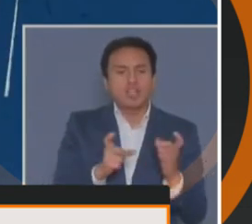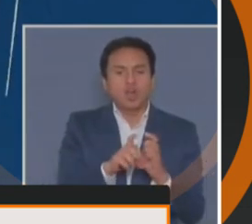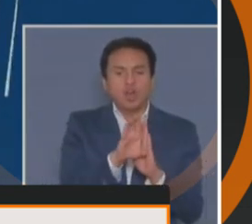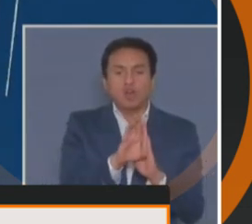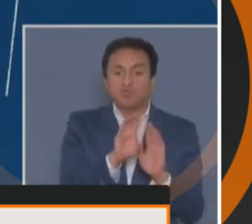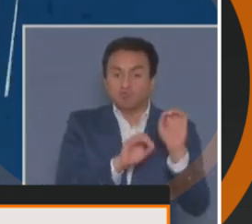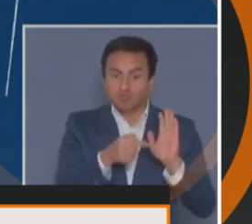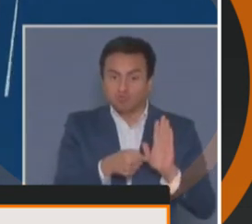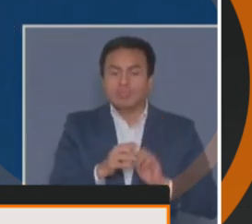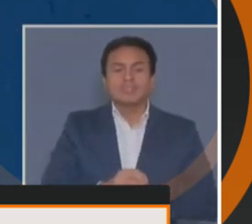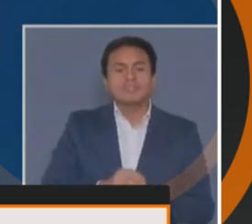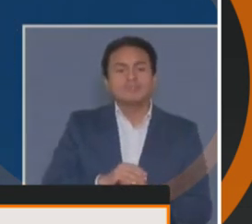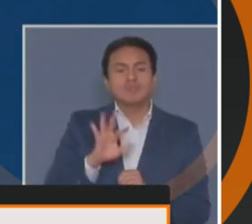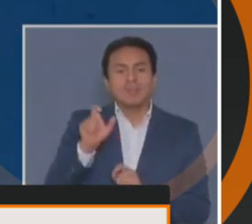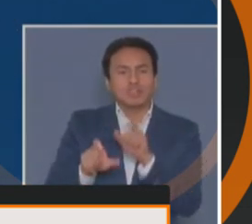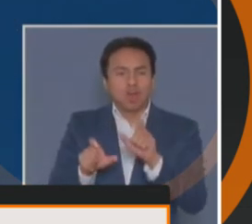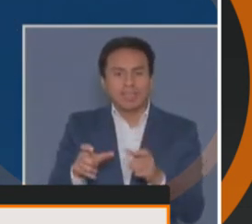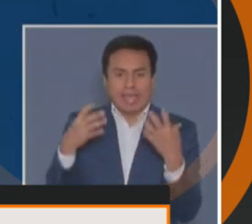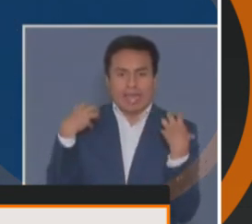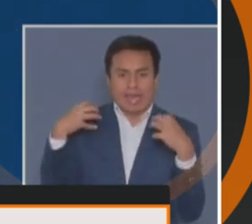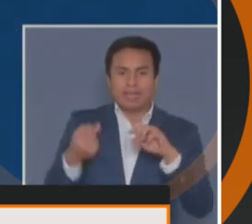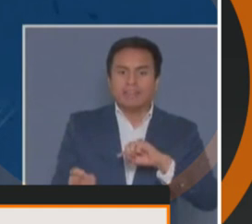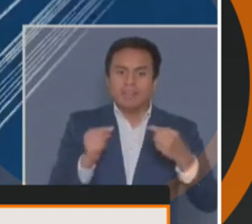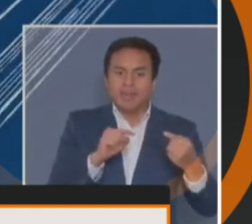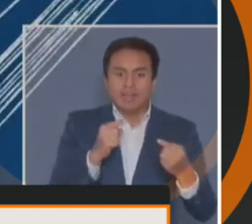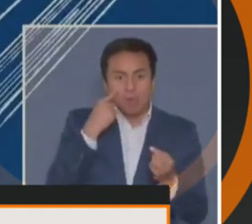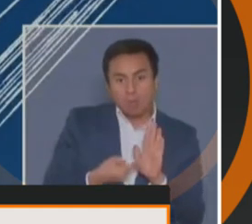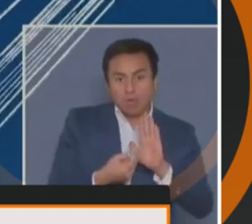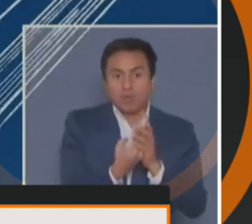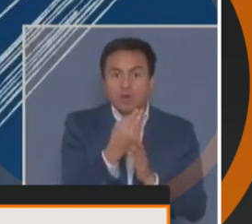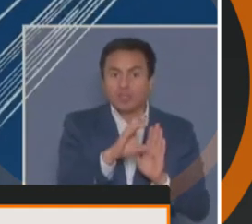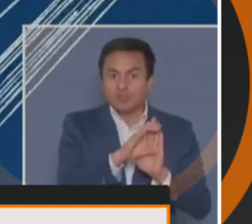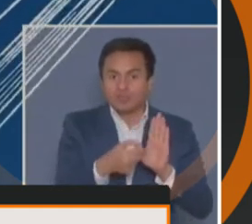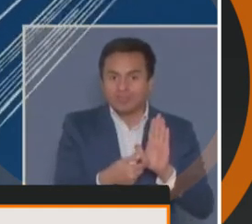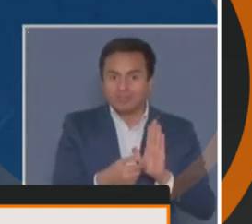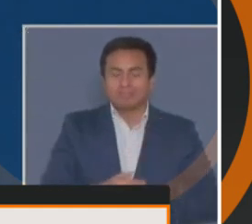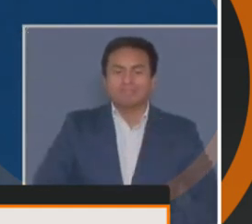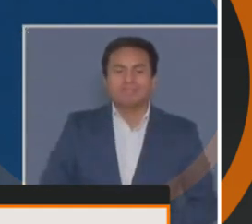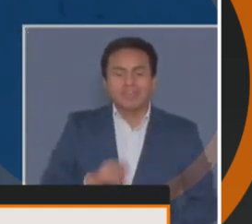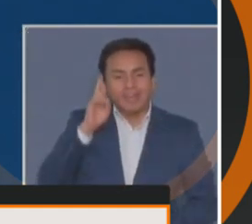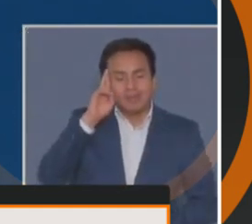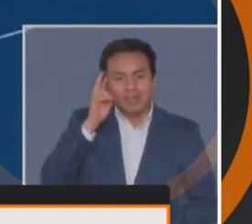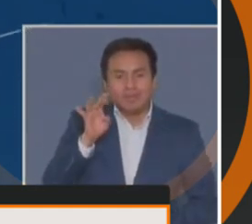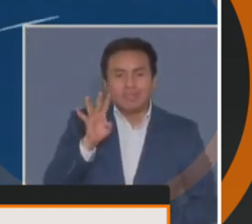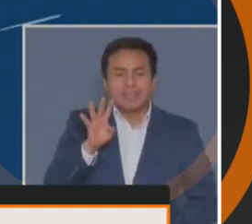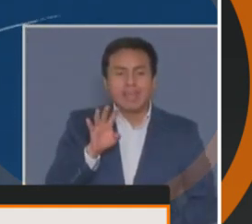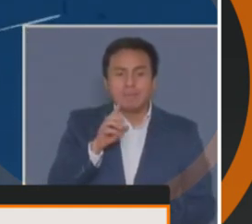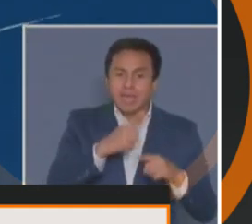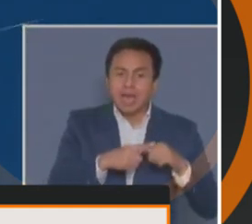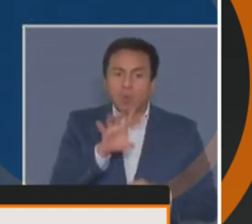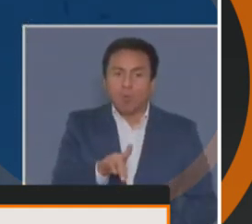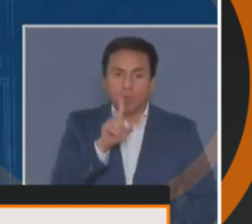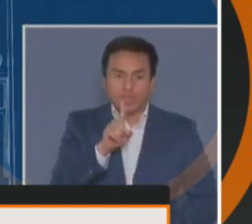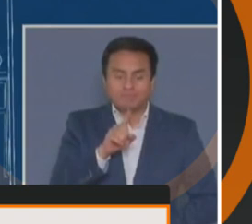social no Y esto es muy importante Bueno pero a ver el recorrido era teníamos esa Constitución